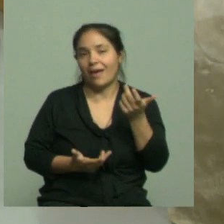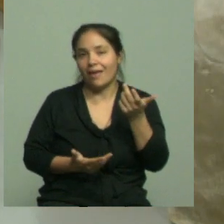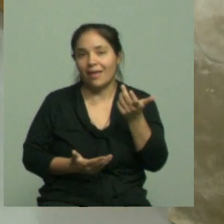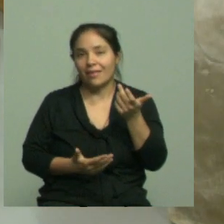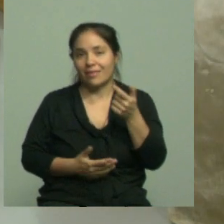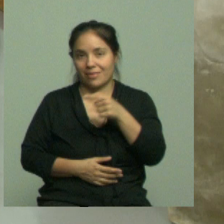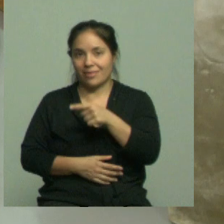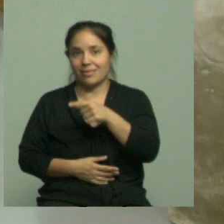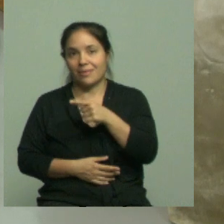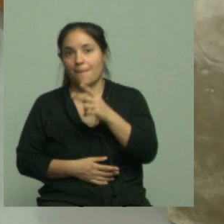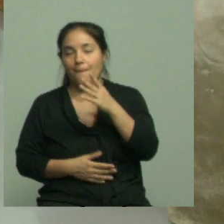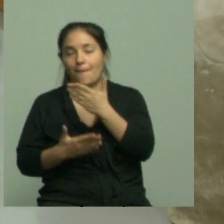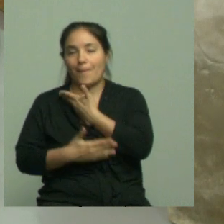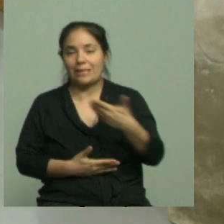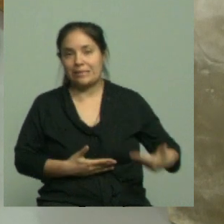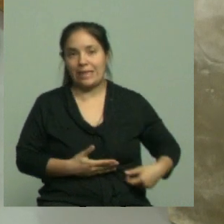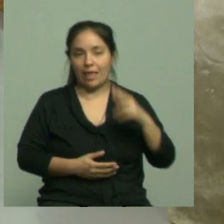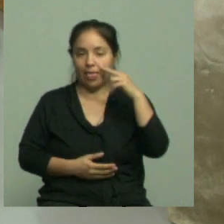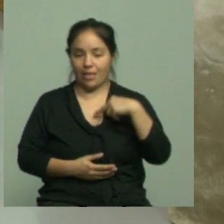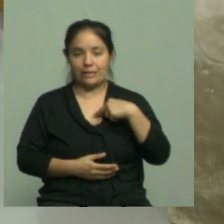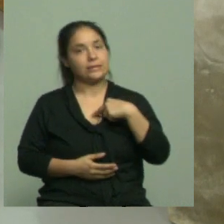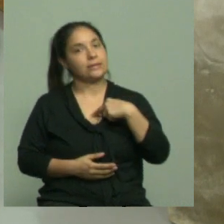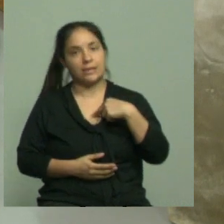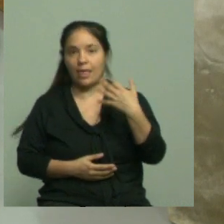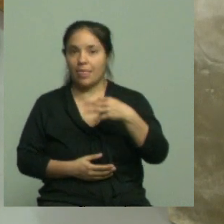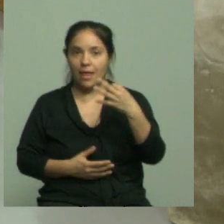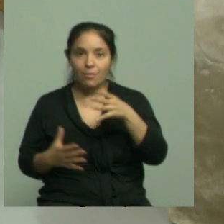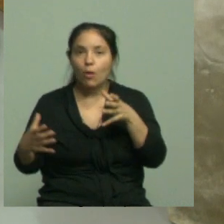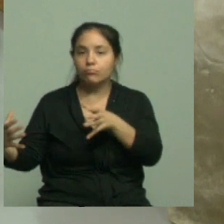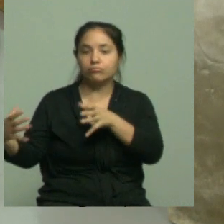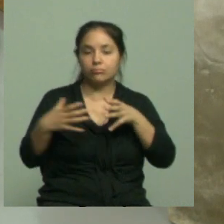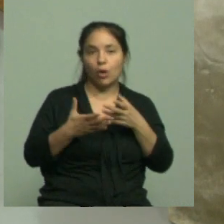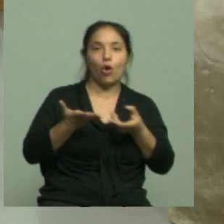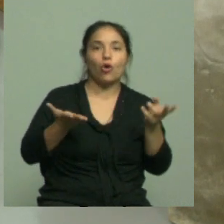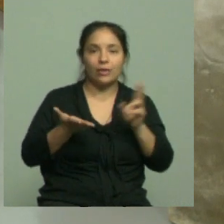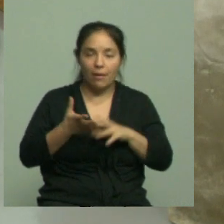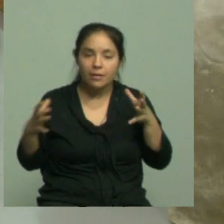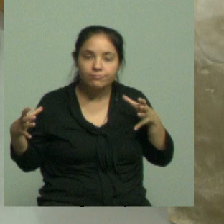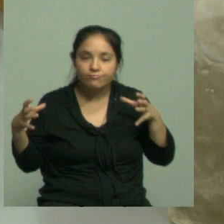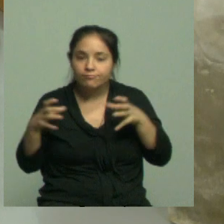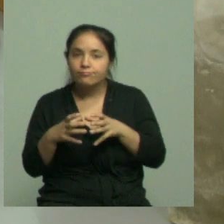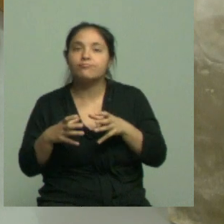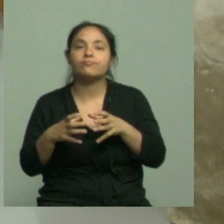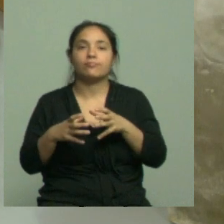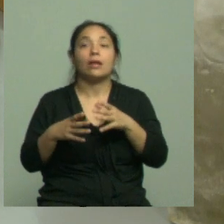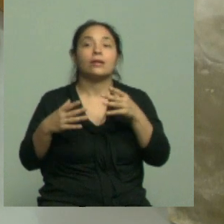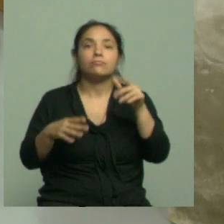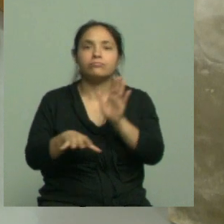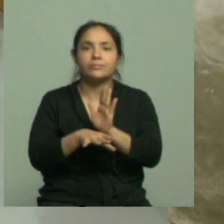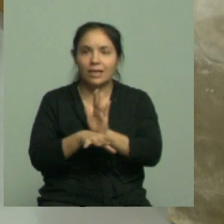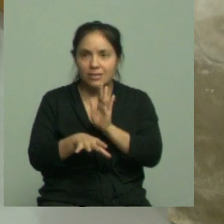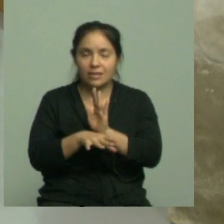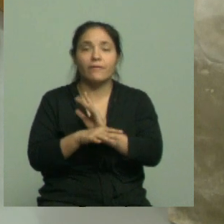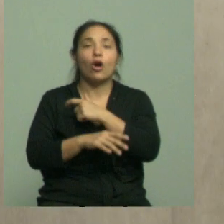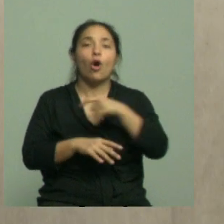hace una introspección y dice, nos tenemos que reagrupar, tenemos que generar... Bueno, ¿qué representa eso? Justamente que Israel tiene un desgaste. El